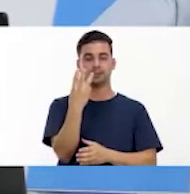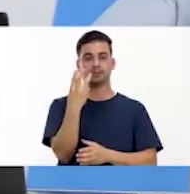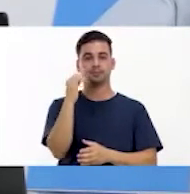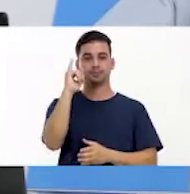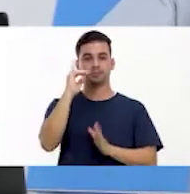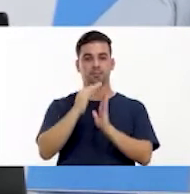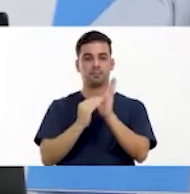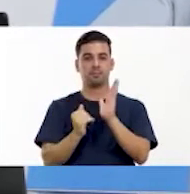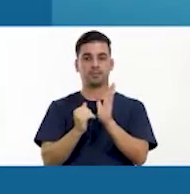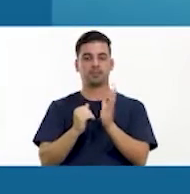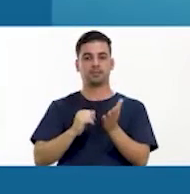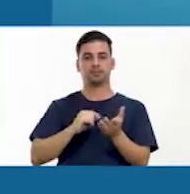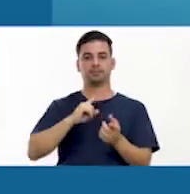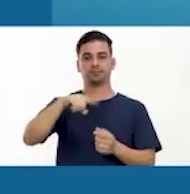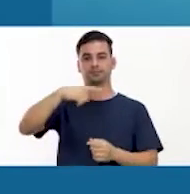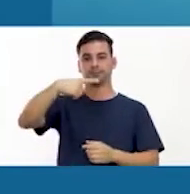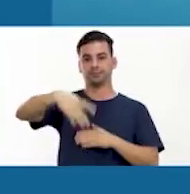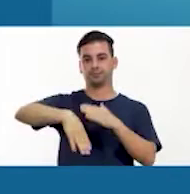encuentro.